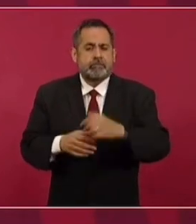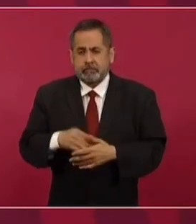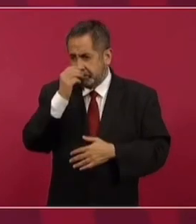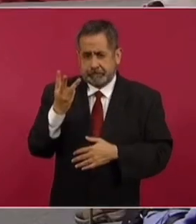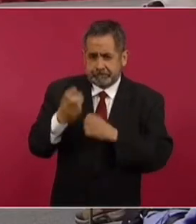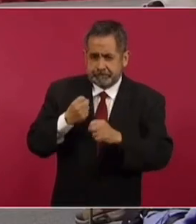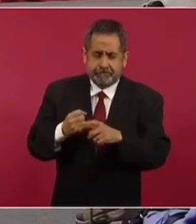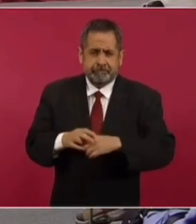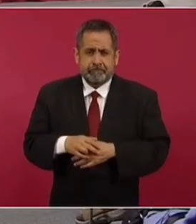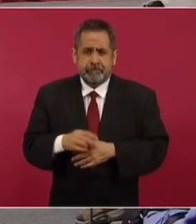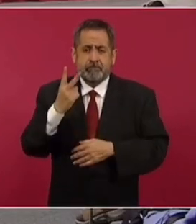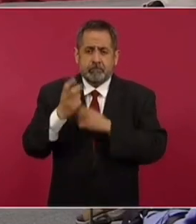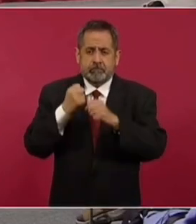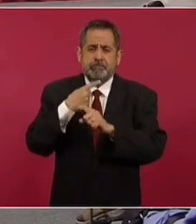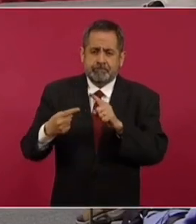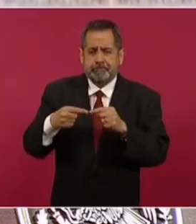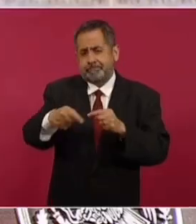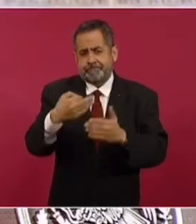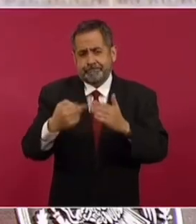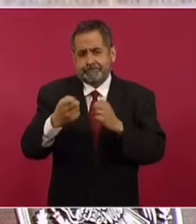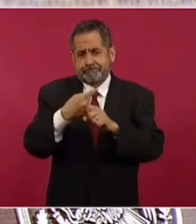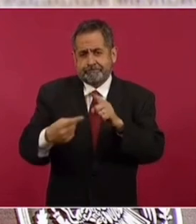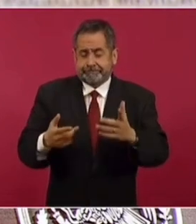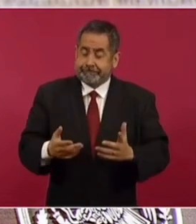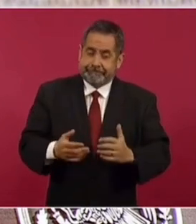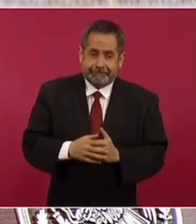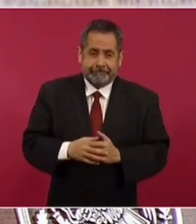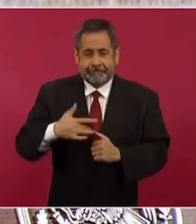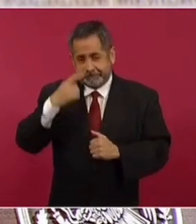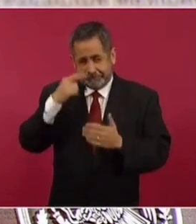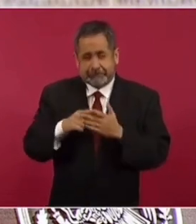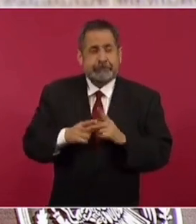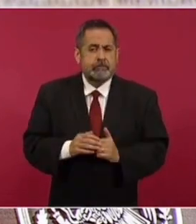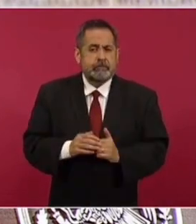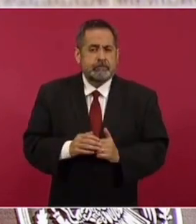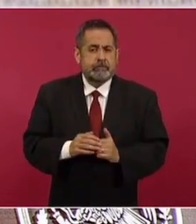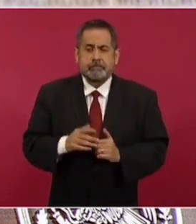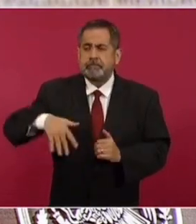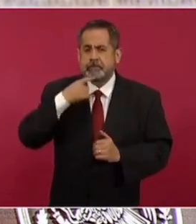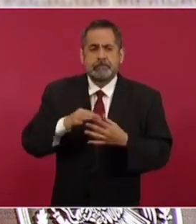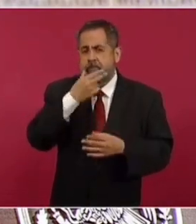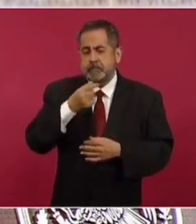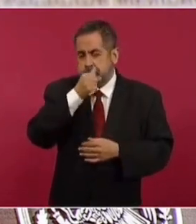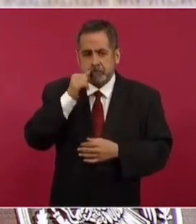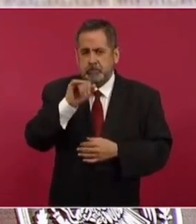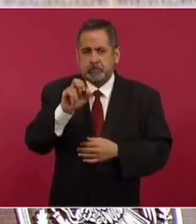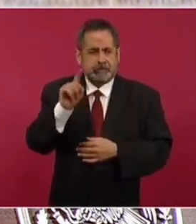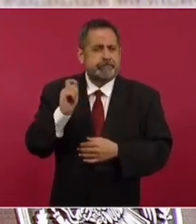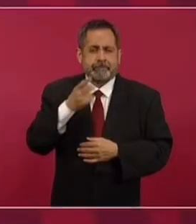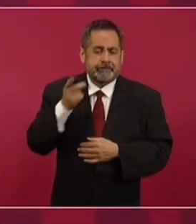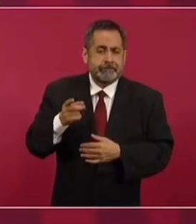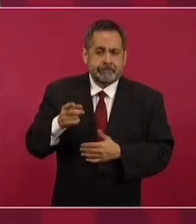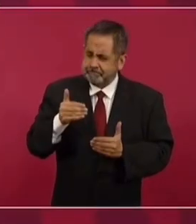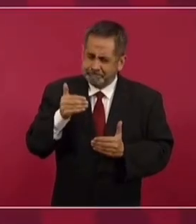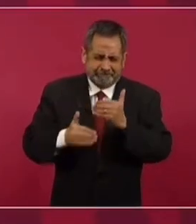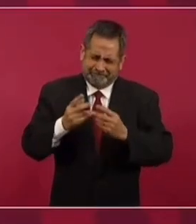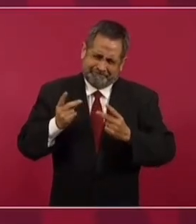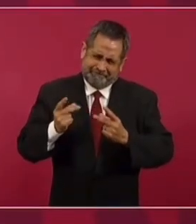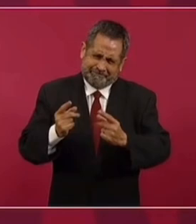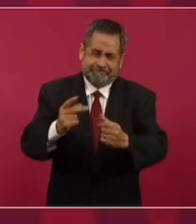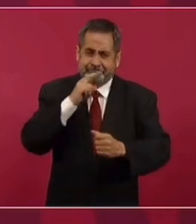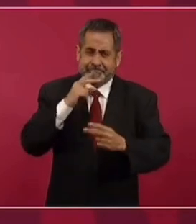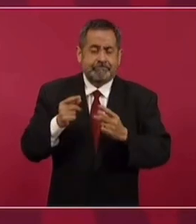no son 3 años, son 2 años y medio. Porque estoy contando los días. Como decía Juárez, que avancemos a